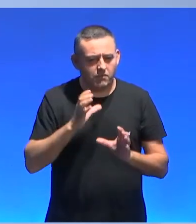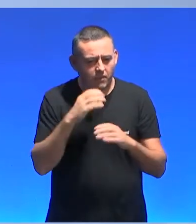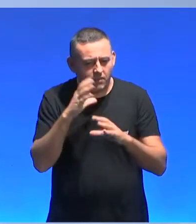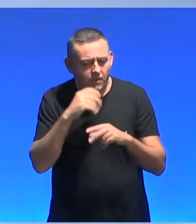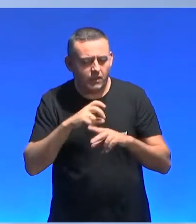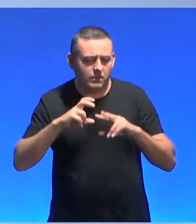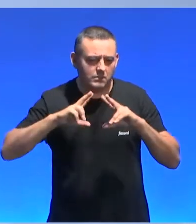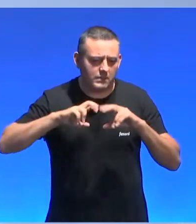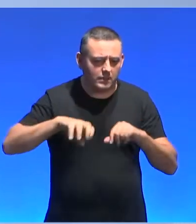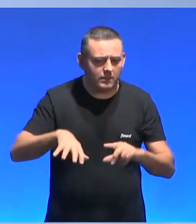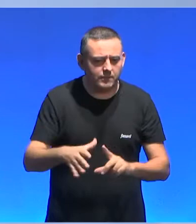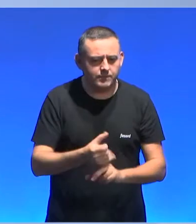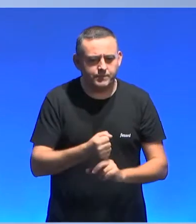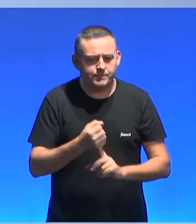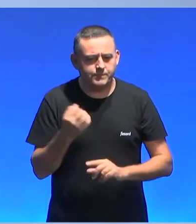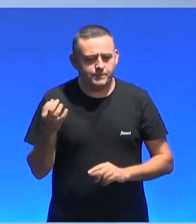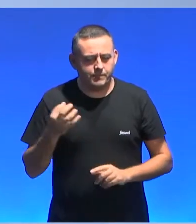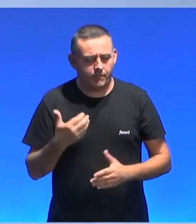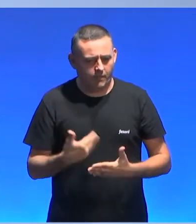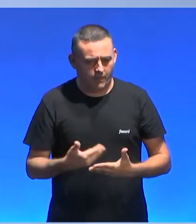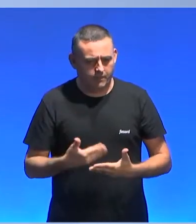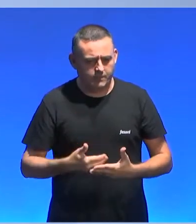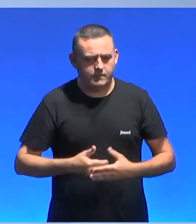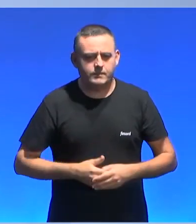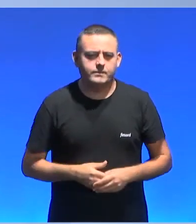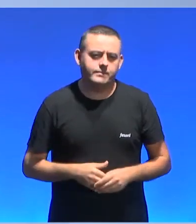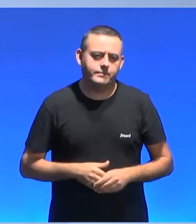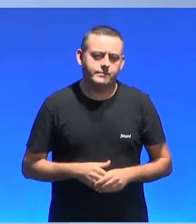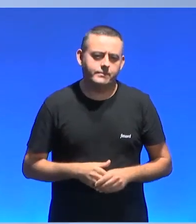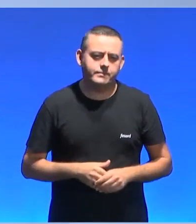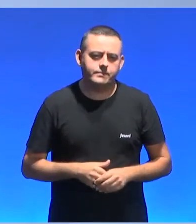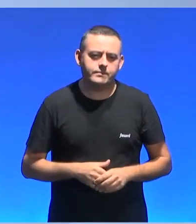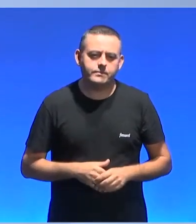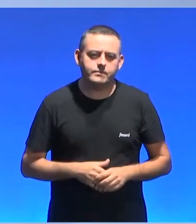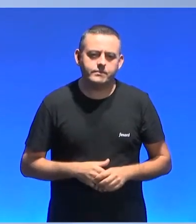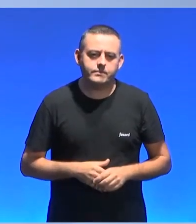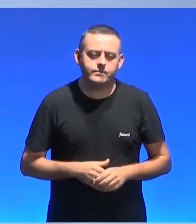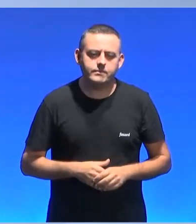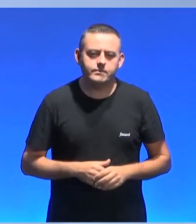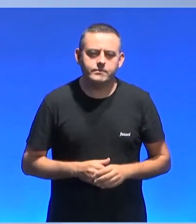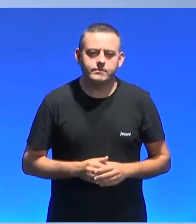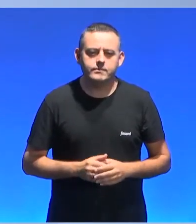científicas, demuestran que los que